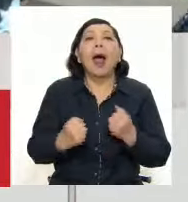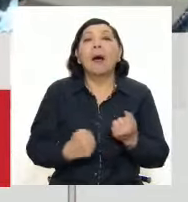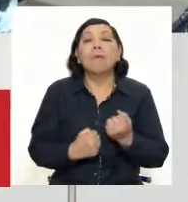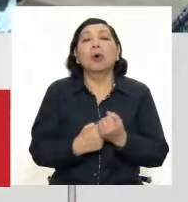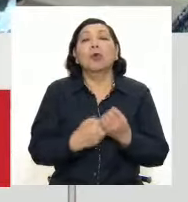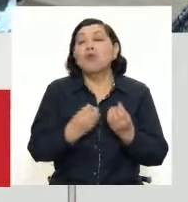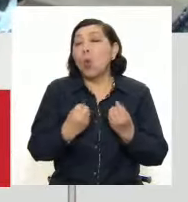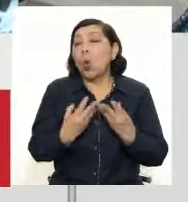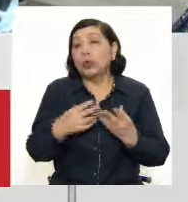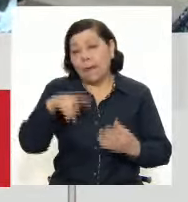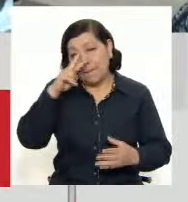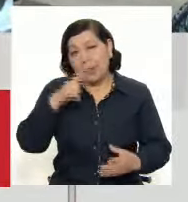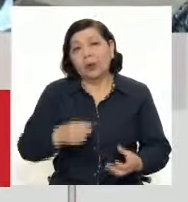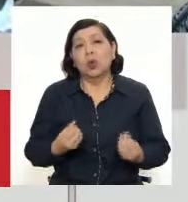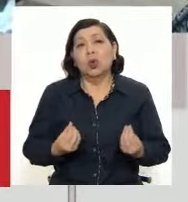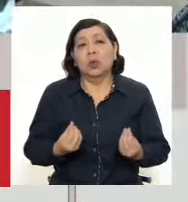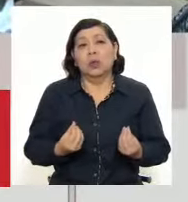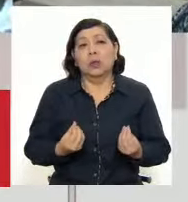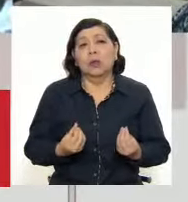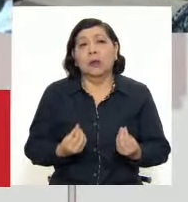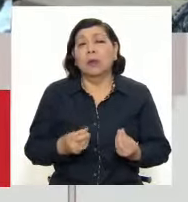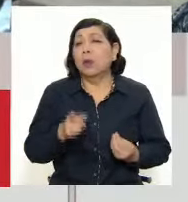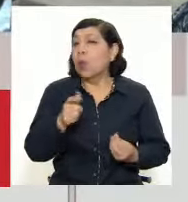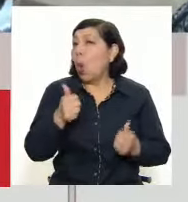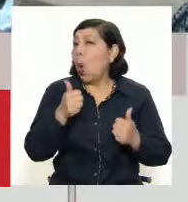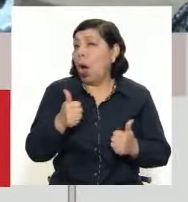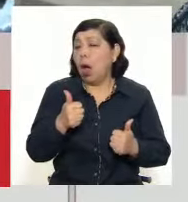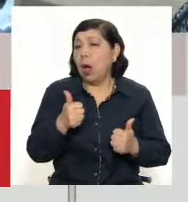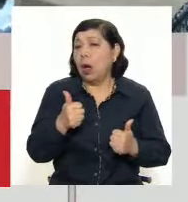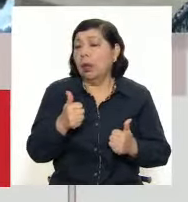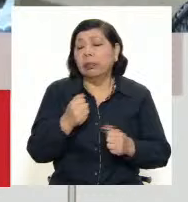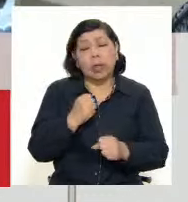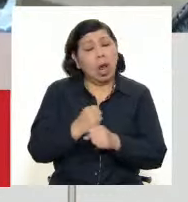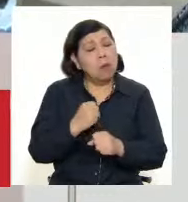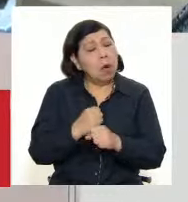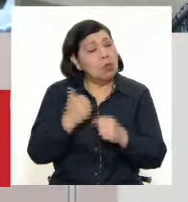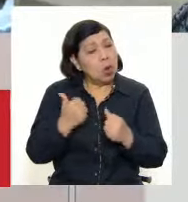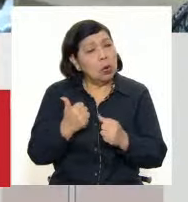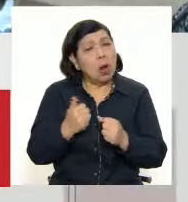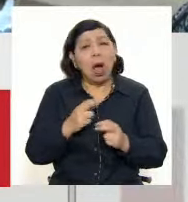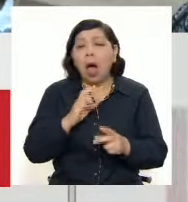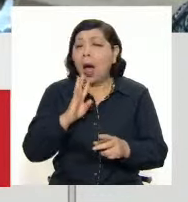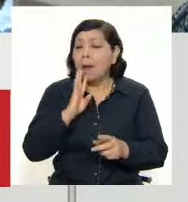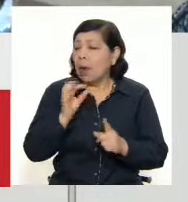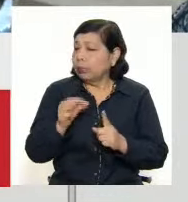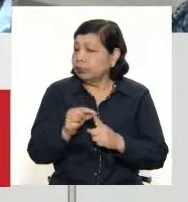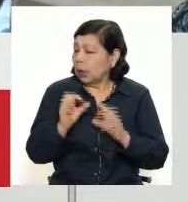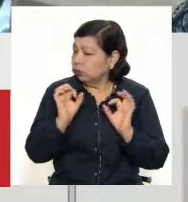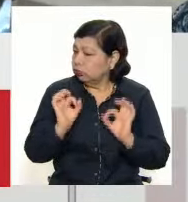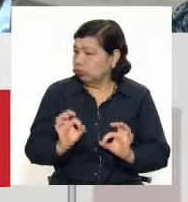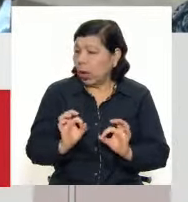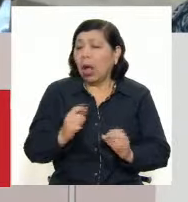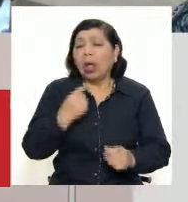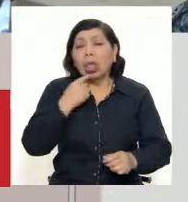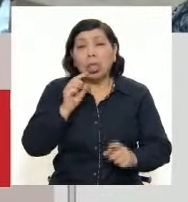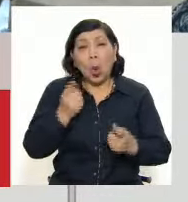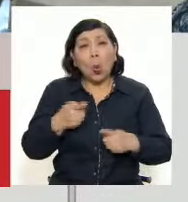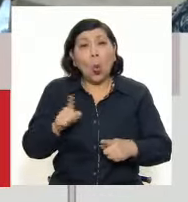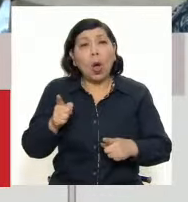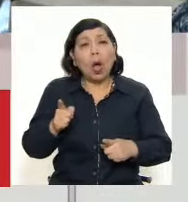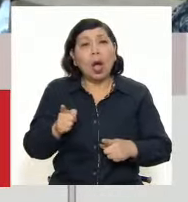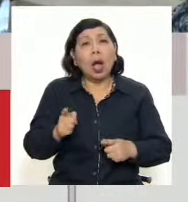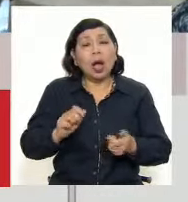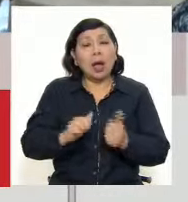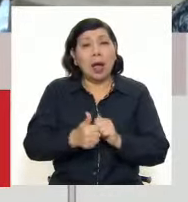a recordar usted al presidente? Como un hombre que ha hecho sus obras, que ha cumplido su palabra, en sus promesas cuando estábamos en